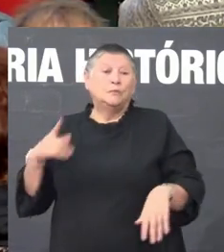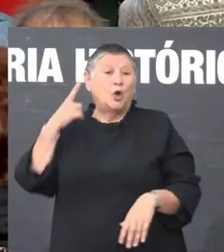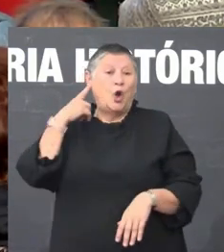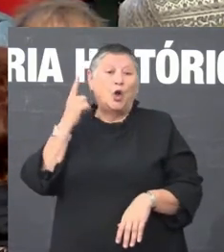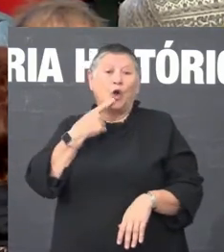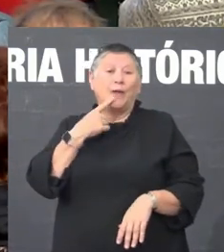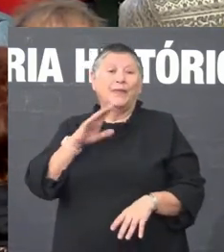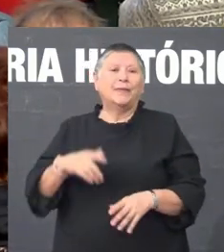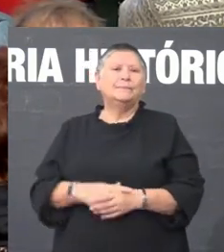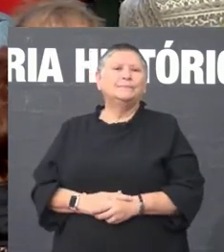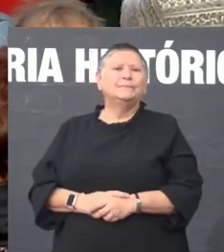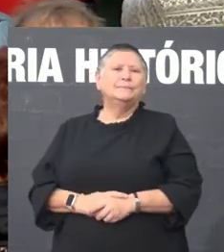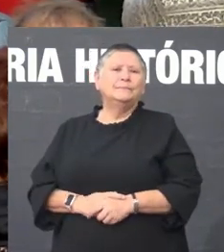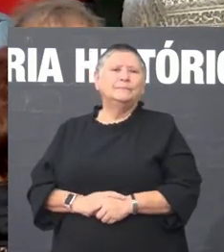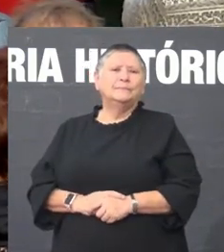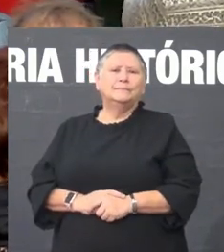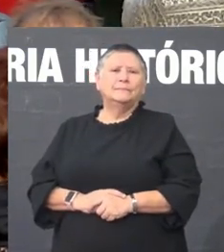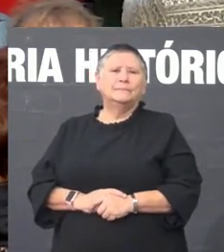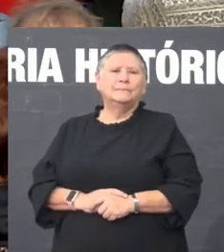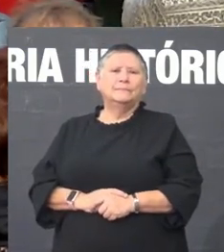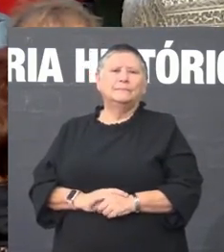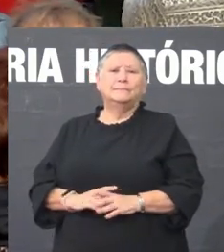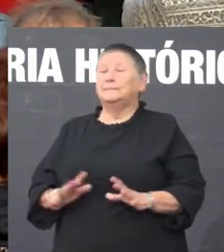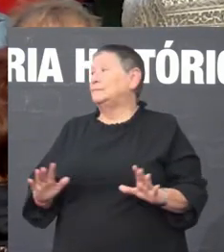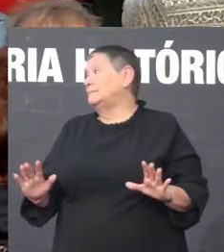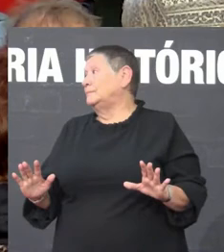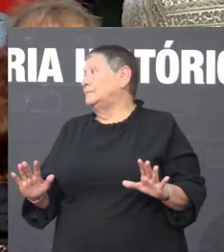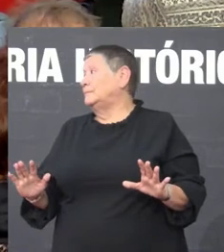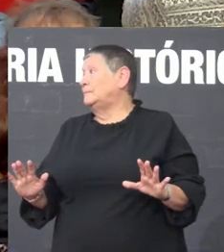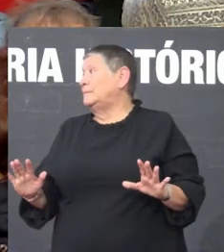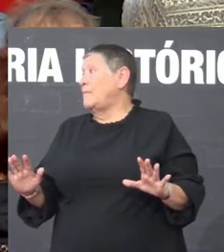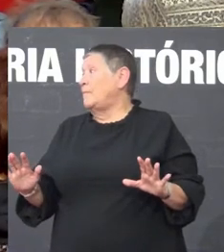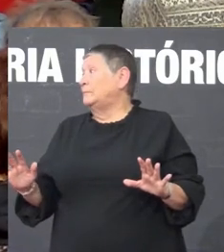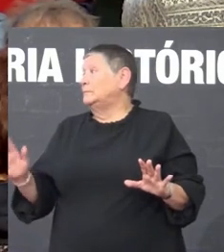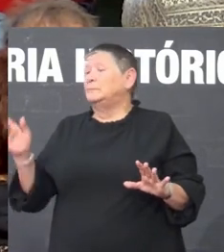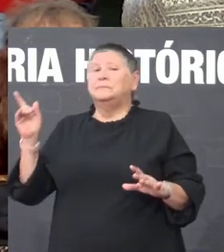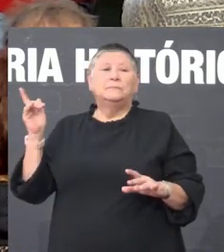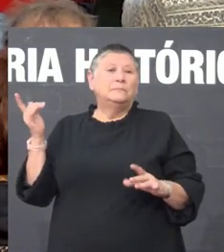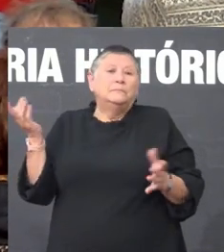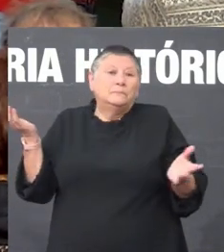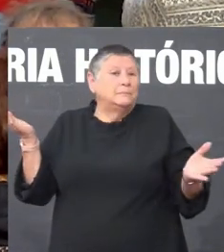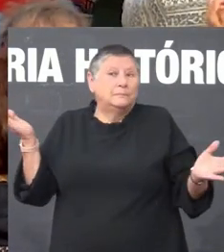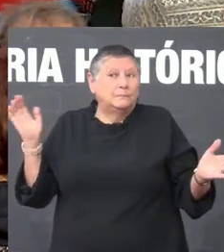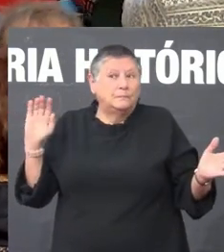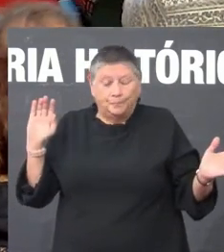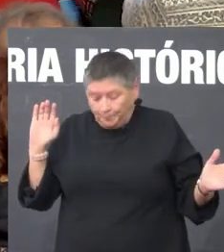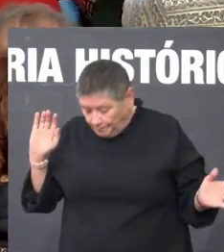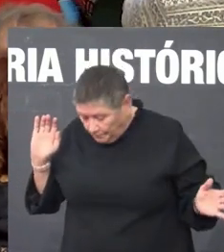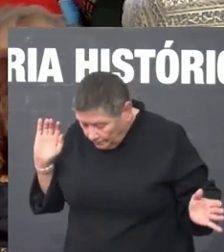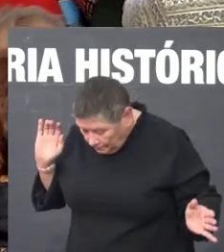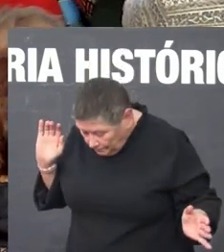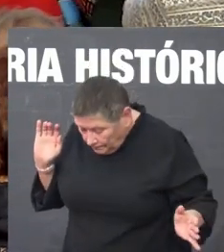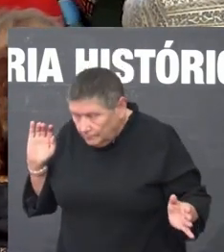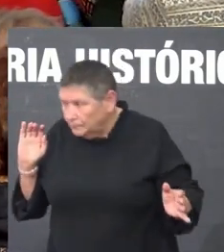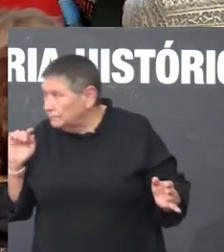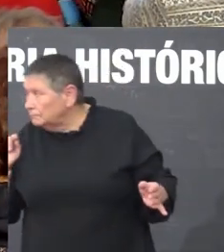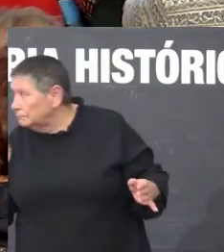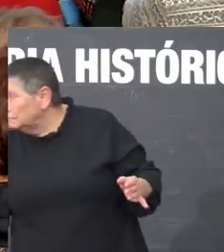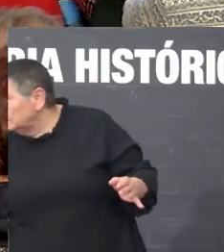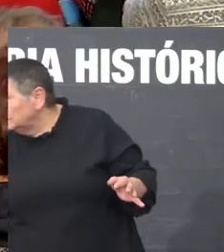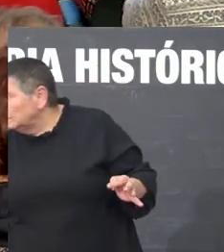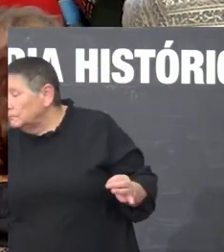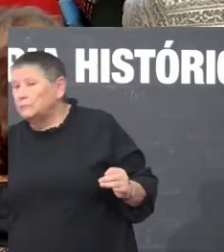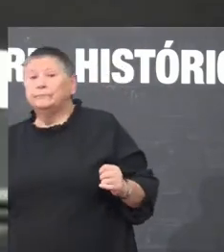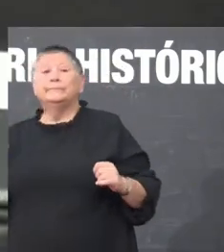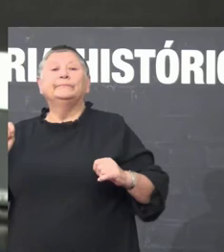pero querías apuntar a Aitor. No, sí, no, que es que lo ha clavado, es eso, ¿no? Y fíjate, si hay que